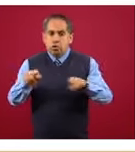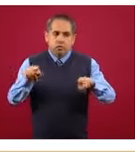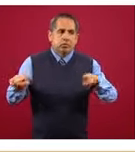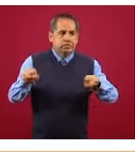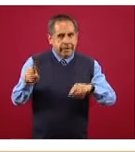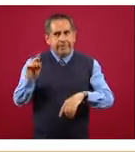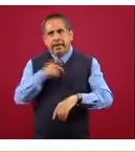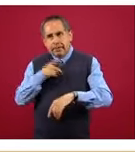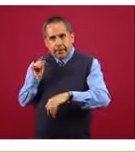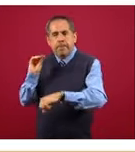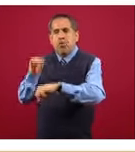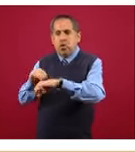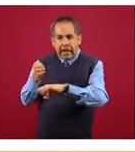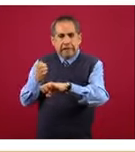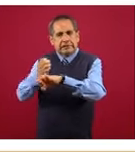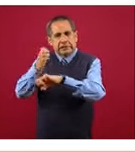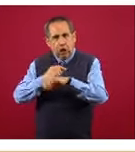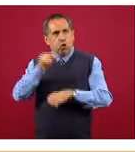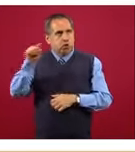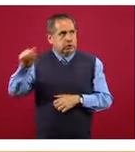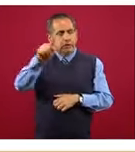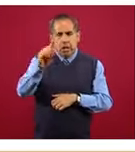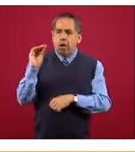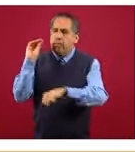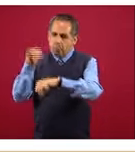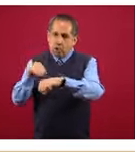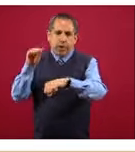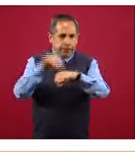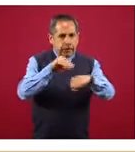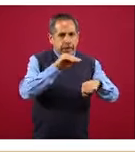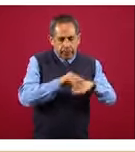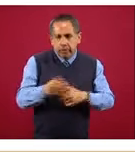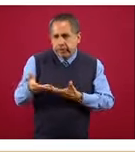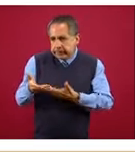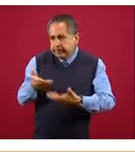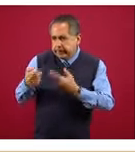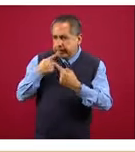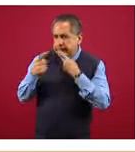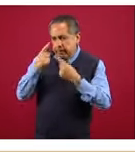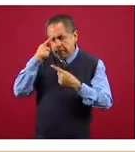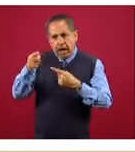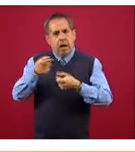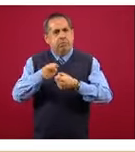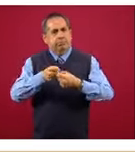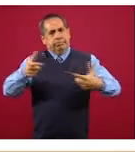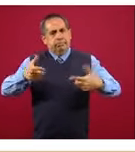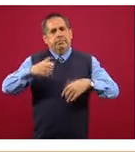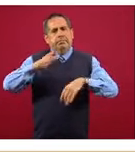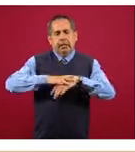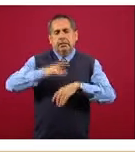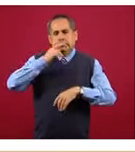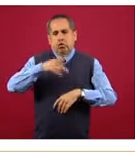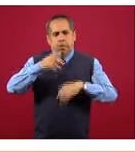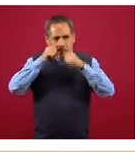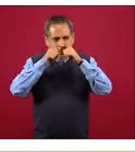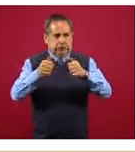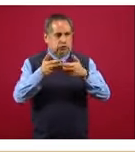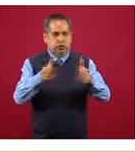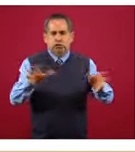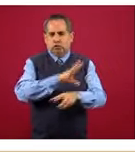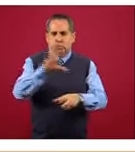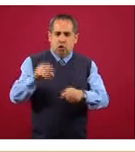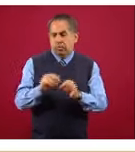en su entidad federativa el Centro Regulador de Urgencias Médicas y a su vez crezca a tener un sistema de atención médica prehospitalaria